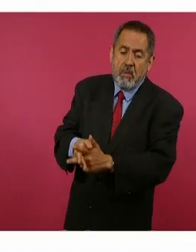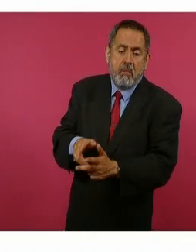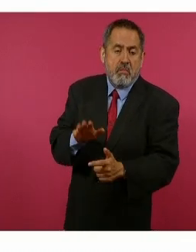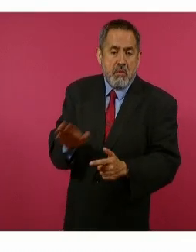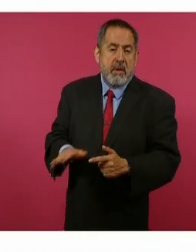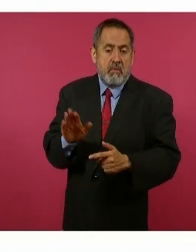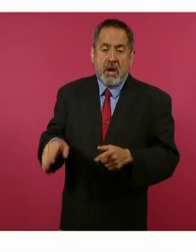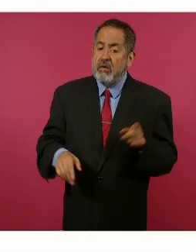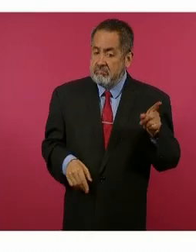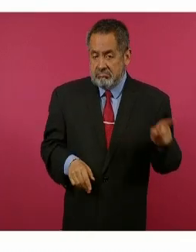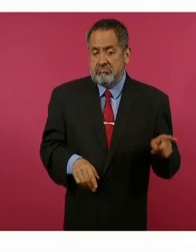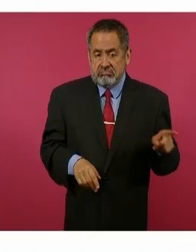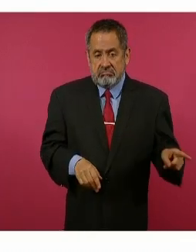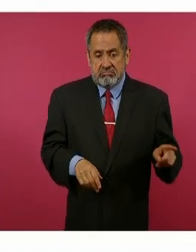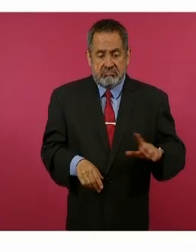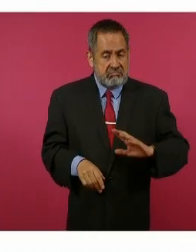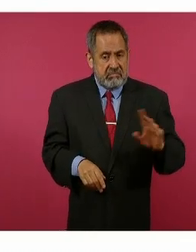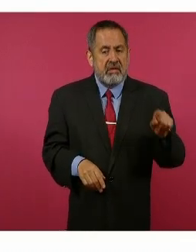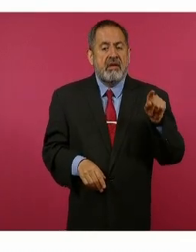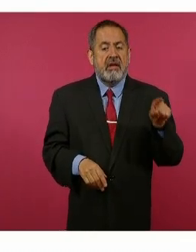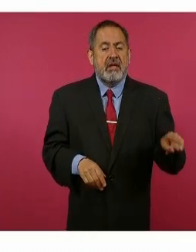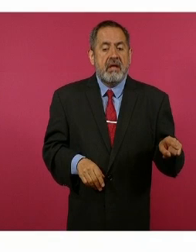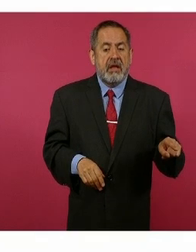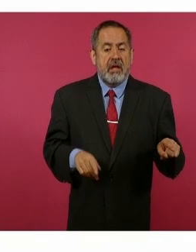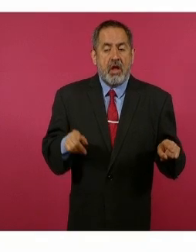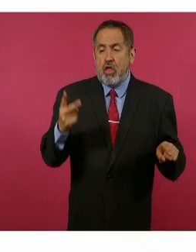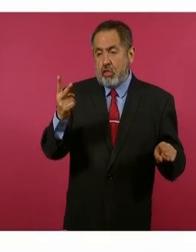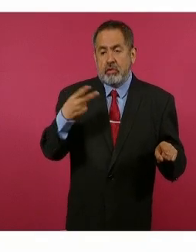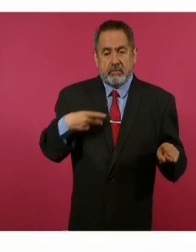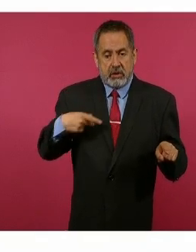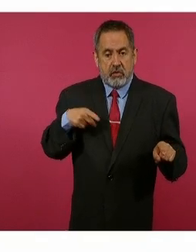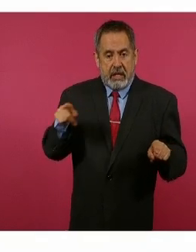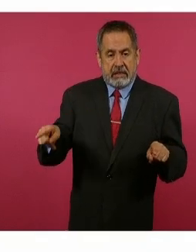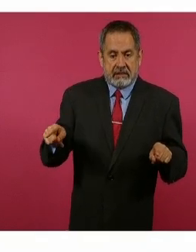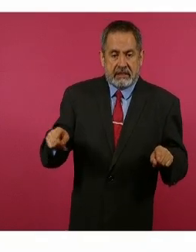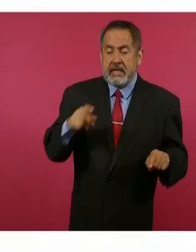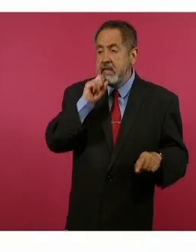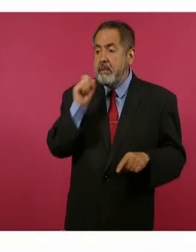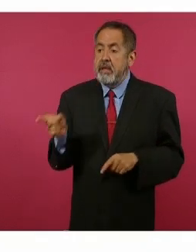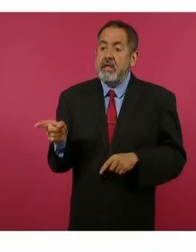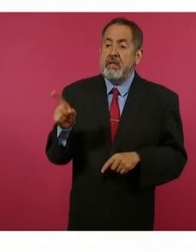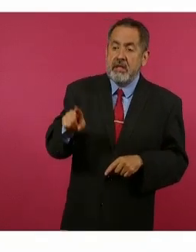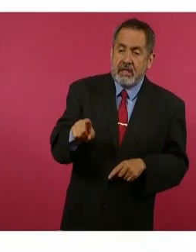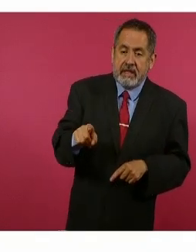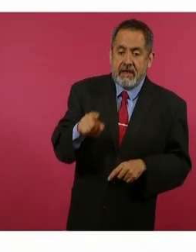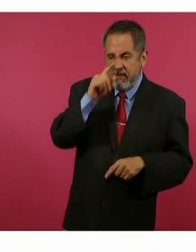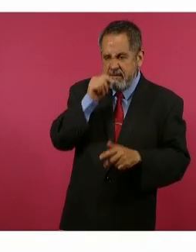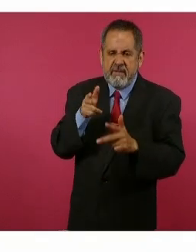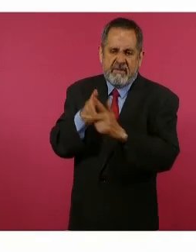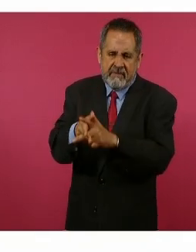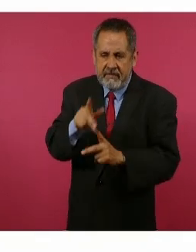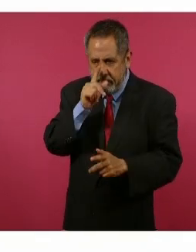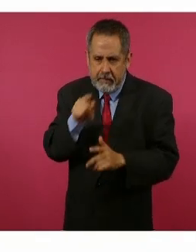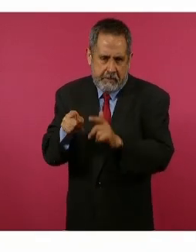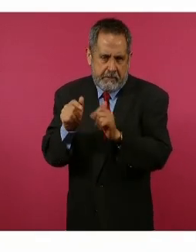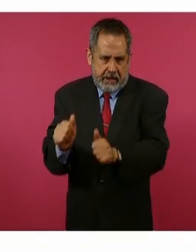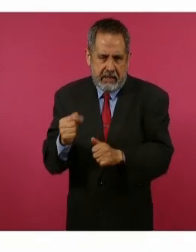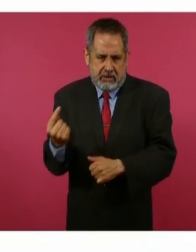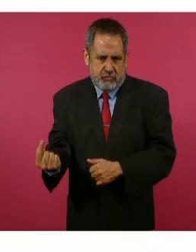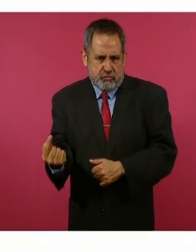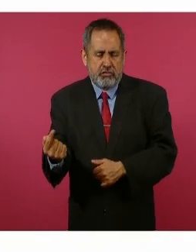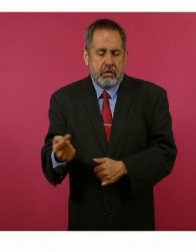en agravio de dos hombres y homicidio calificado en grave tentativa en agravio de un menor.